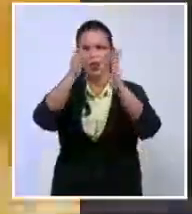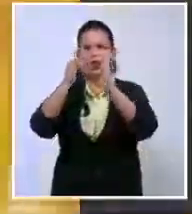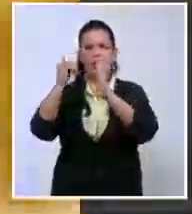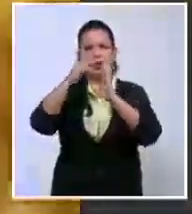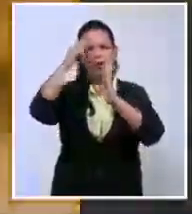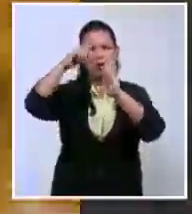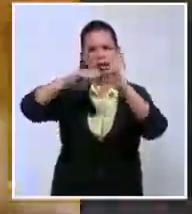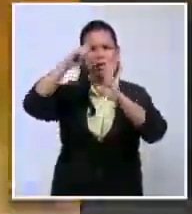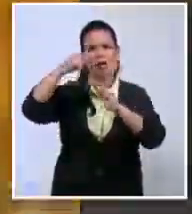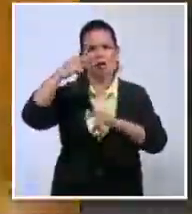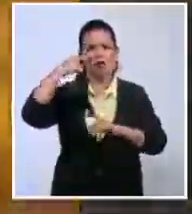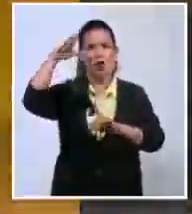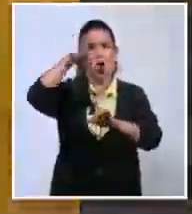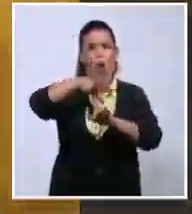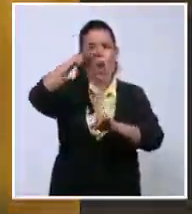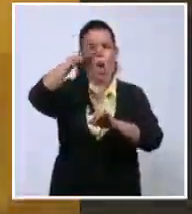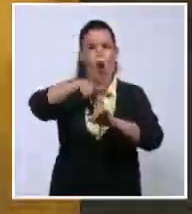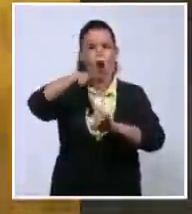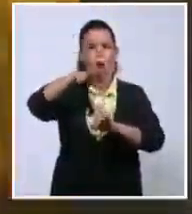Copelia.